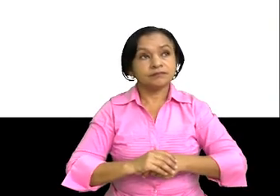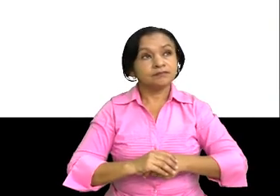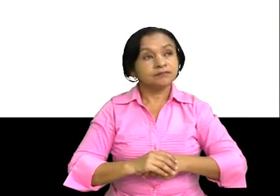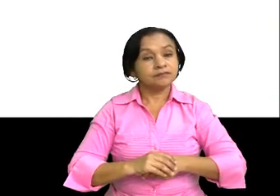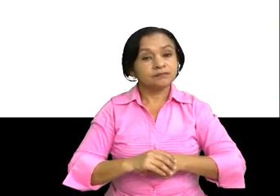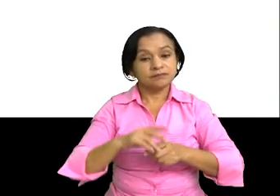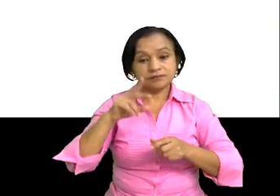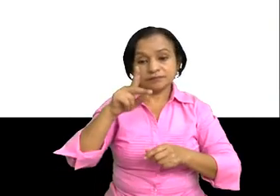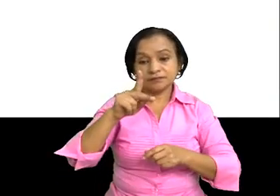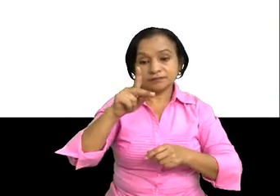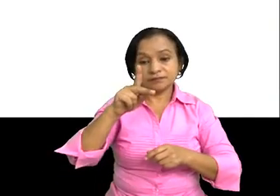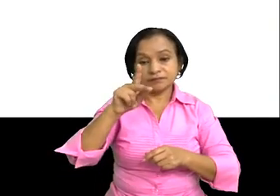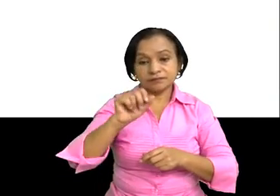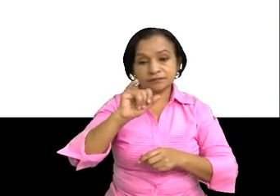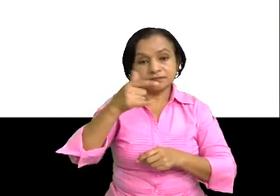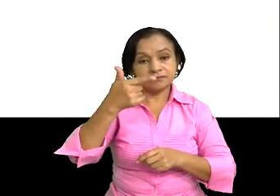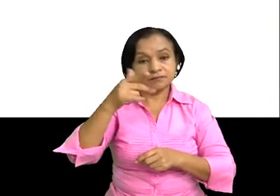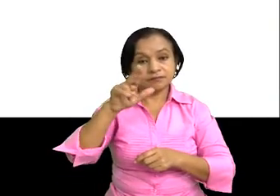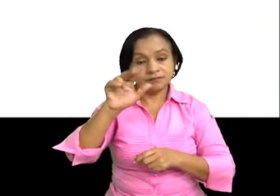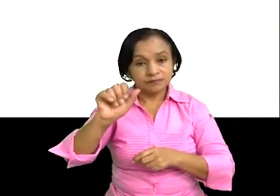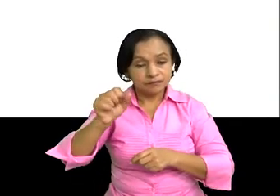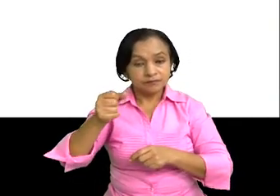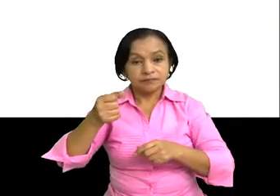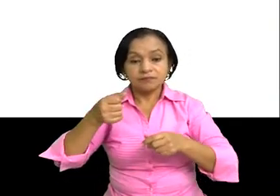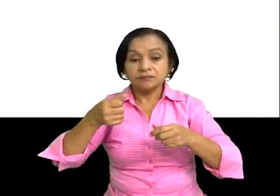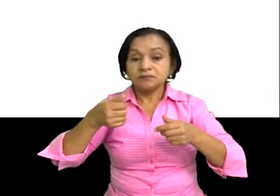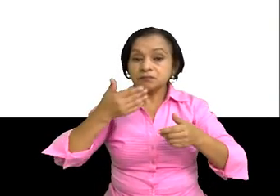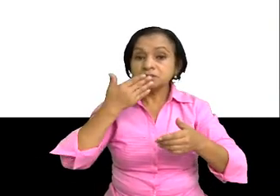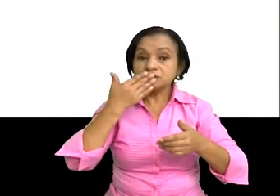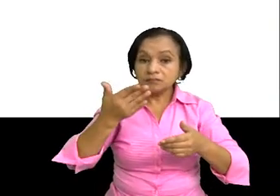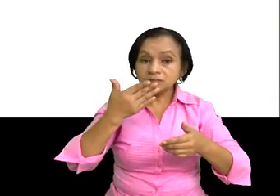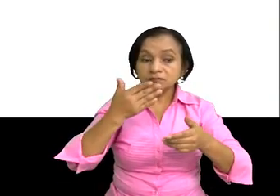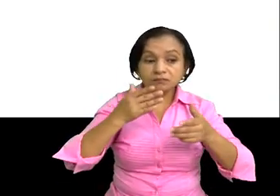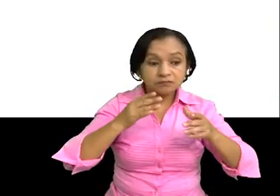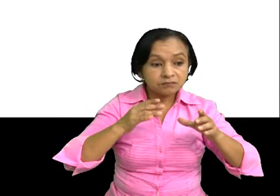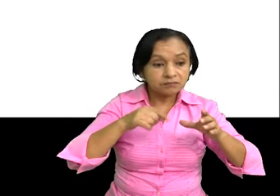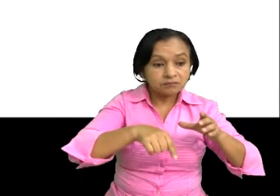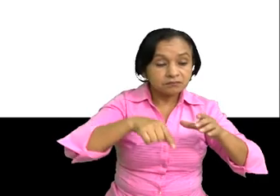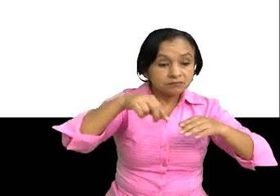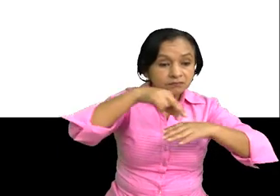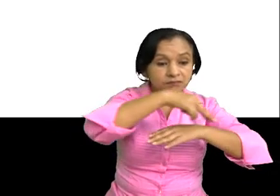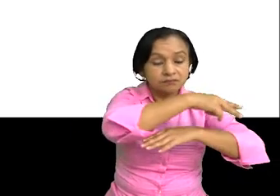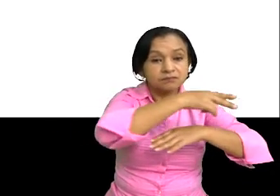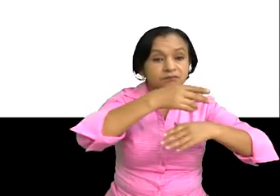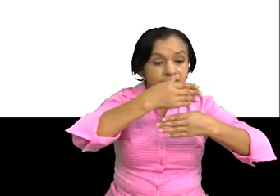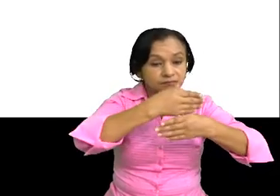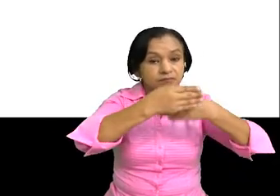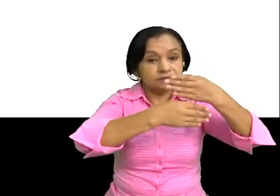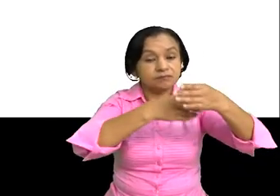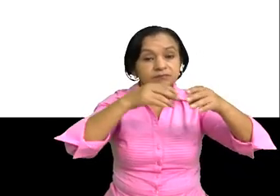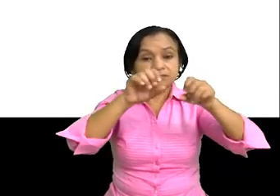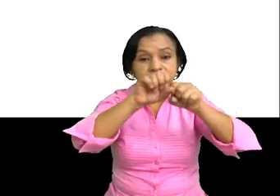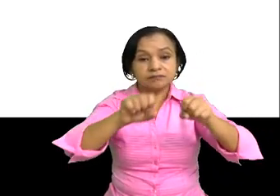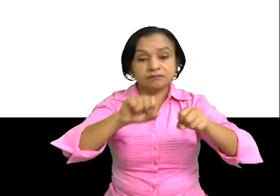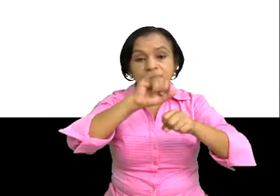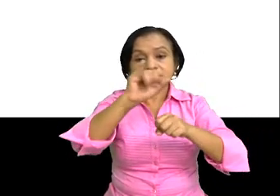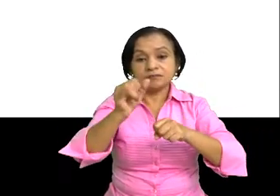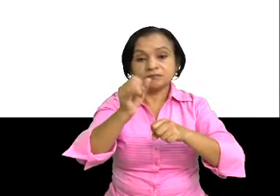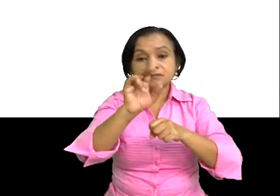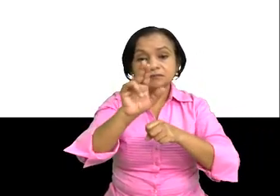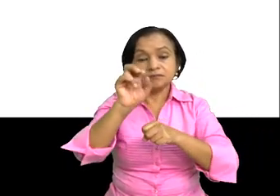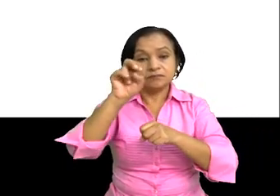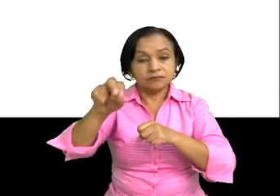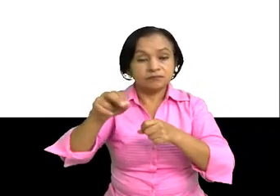En Paiguas hicimos ese tramo de camino muy bueno para la producción también. San Juan de Jerusalén,